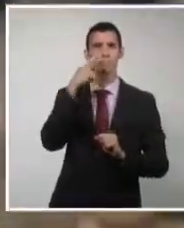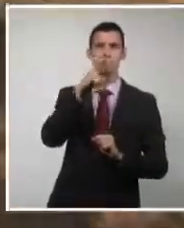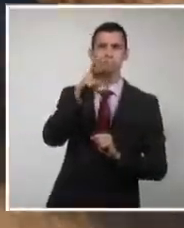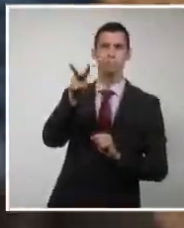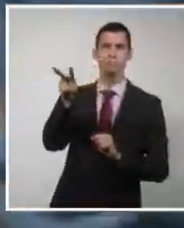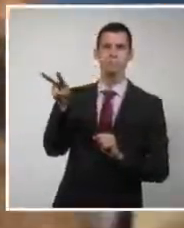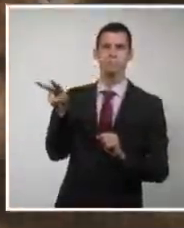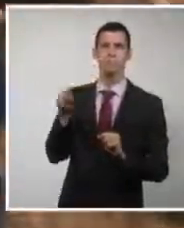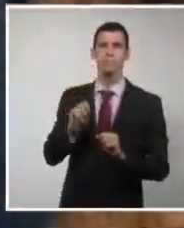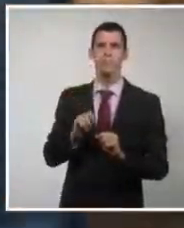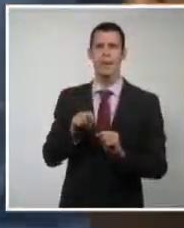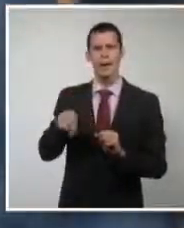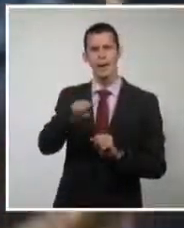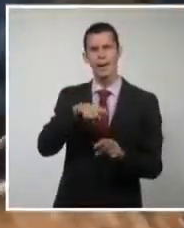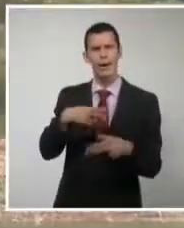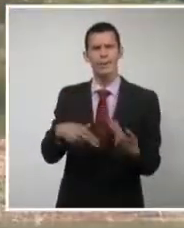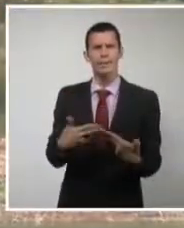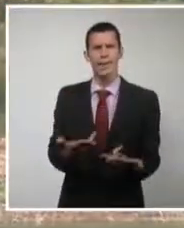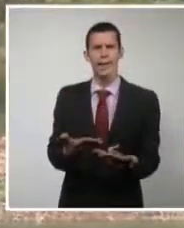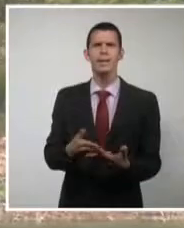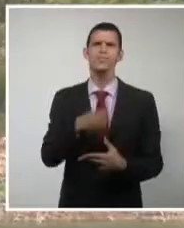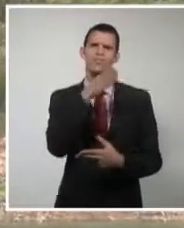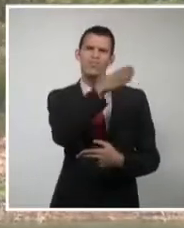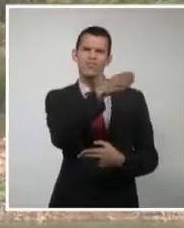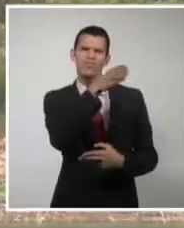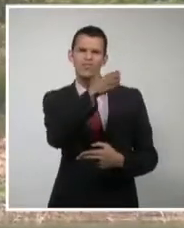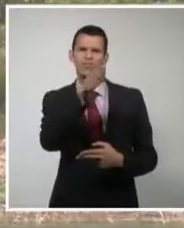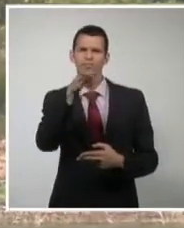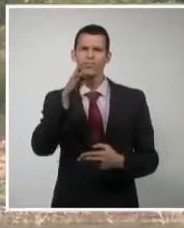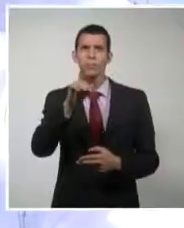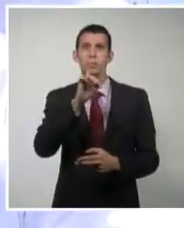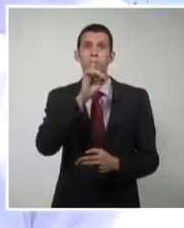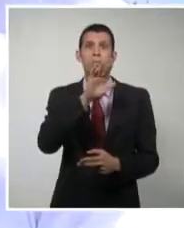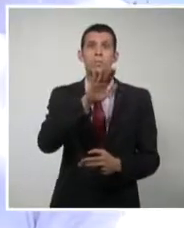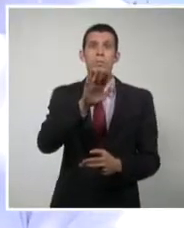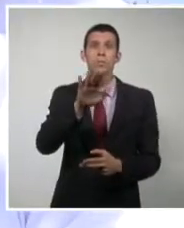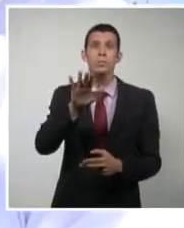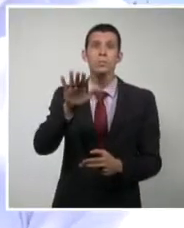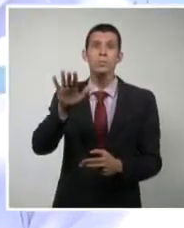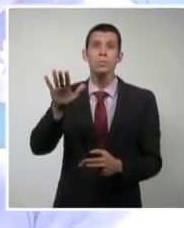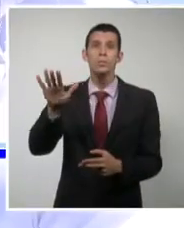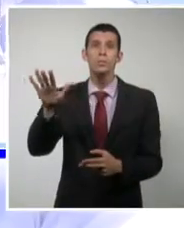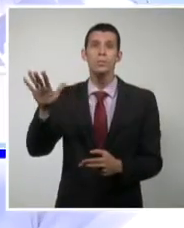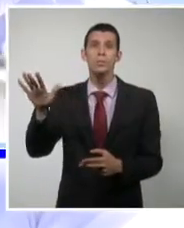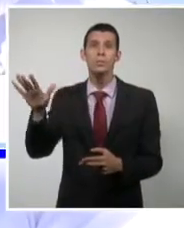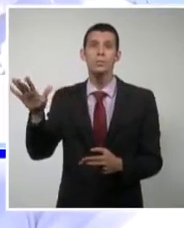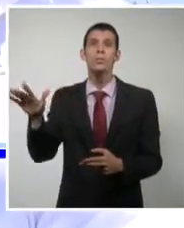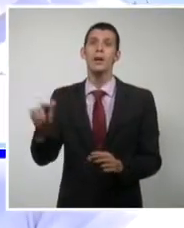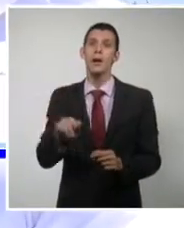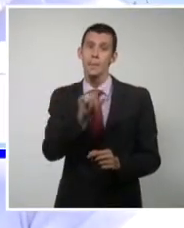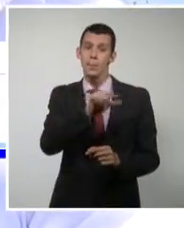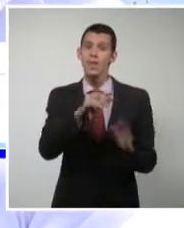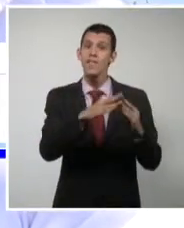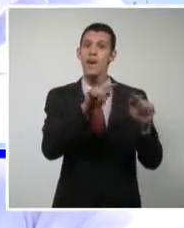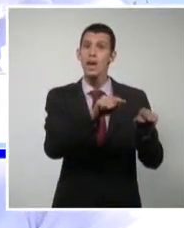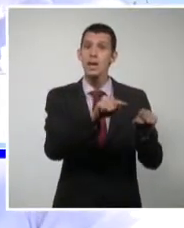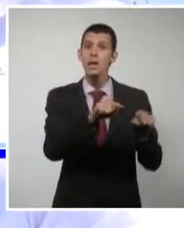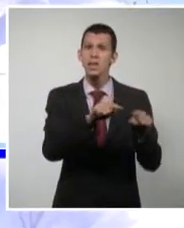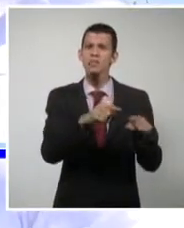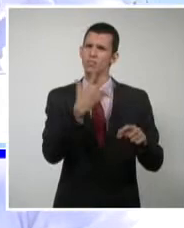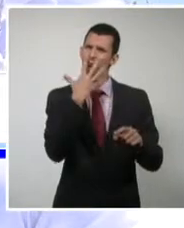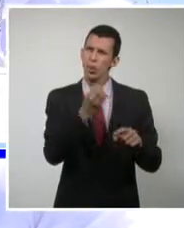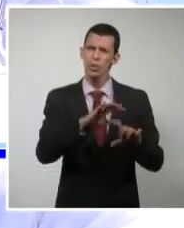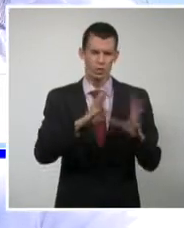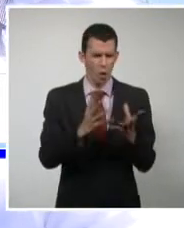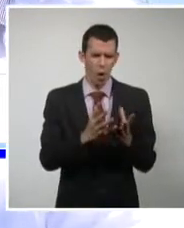cada vez que realizan pesquisas médicas allí donde el silencio asombra. Personas aquí valoran mucho la opinión de nosotros y